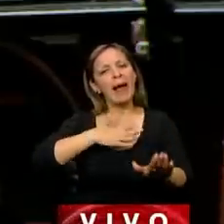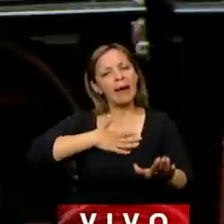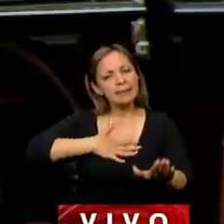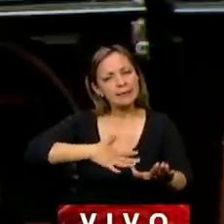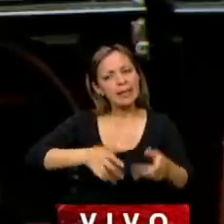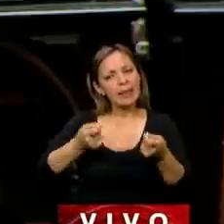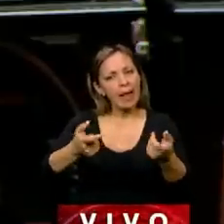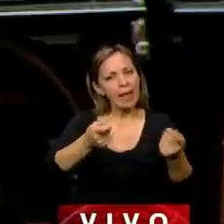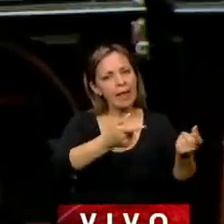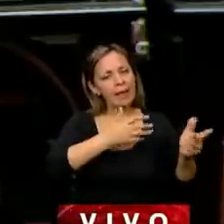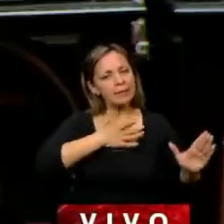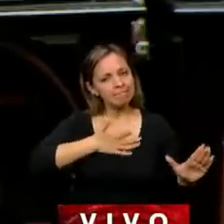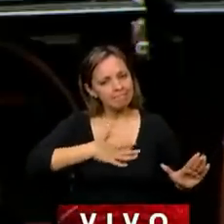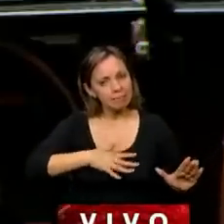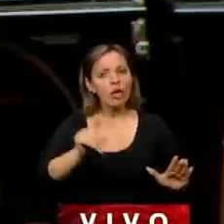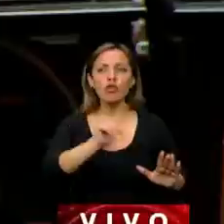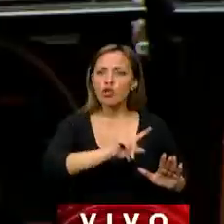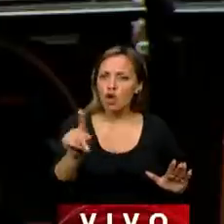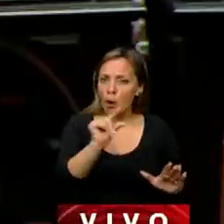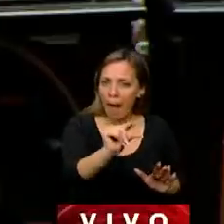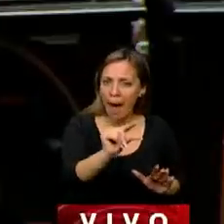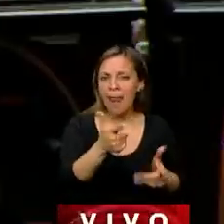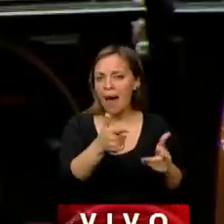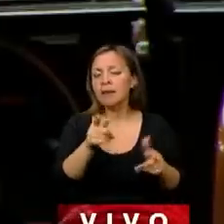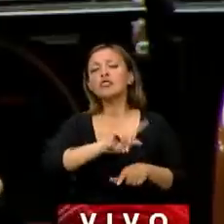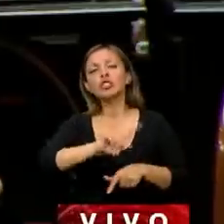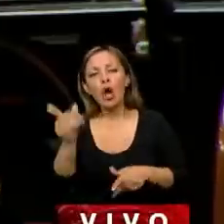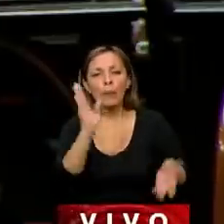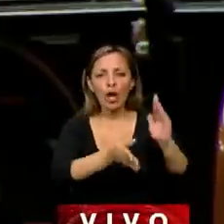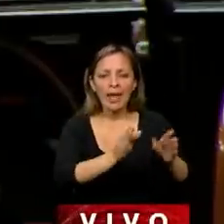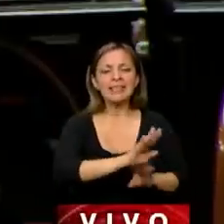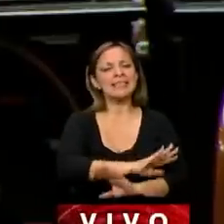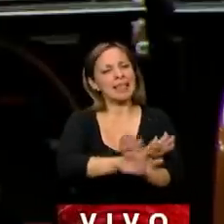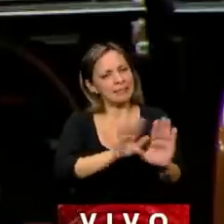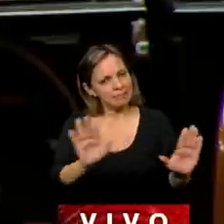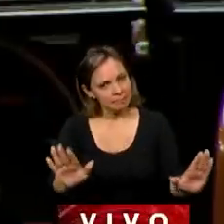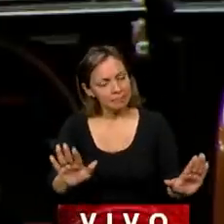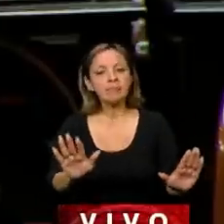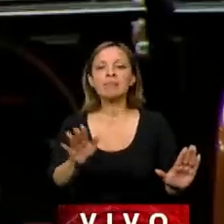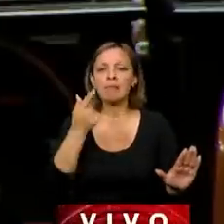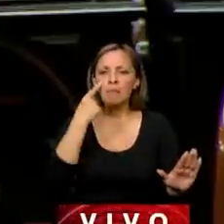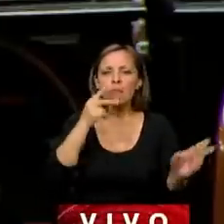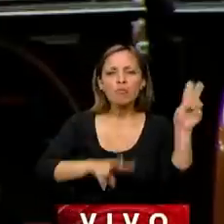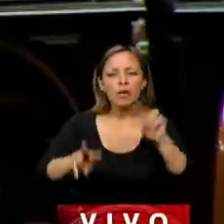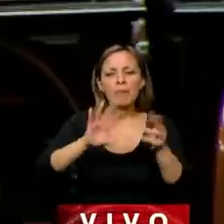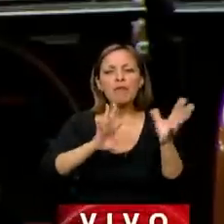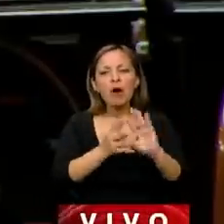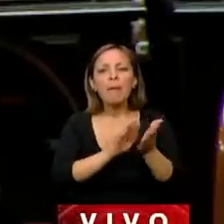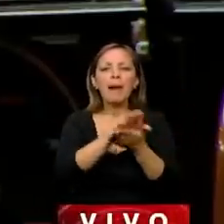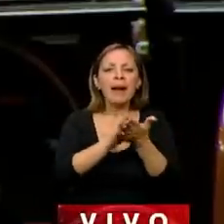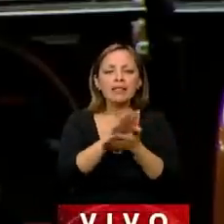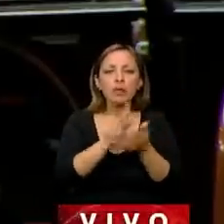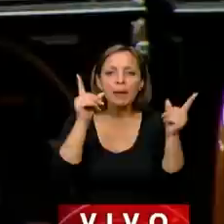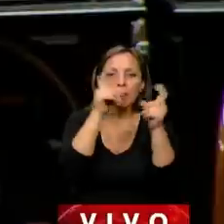de serenidad, de no bala, de no violencia, de apuntar a que para resolver los problemas de la vida